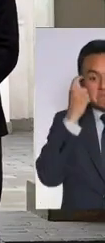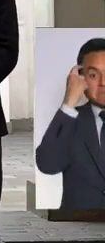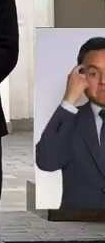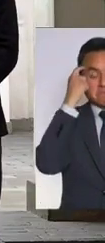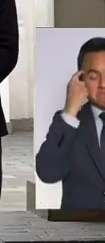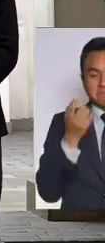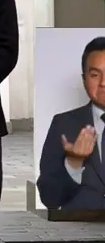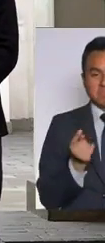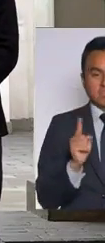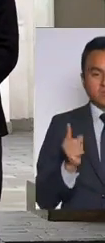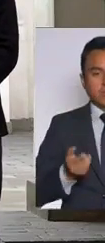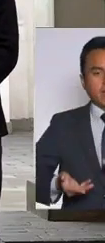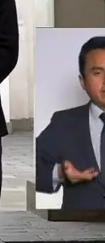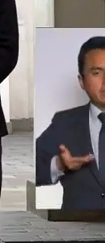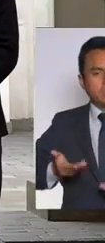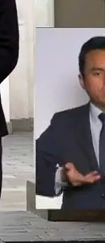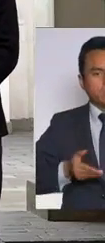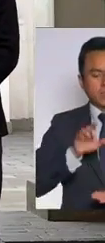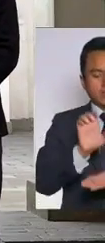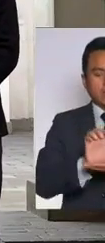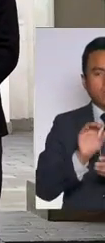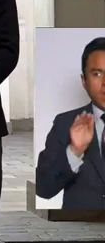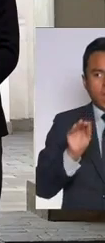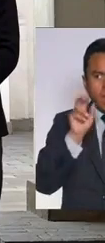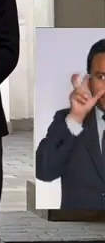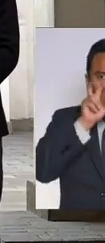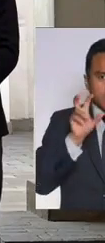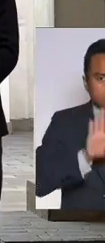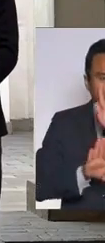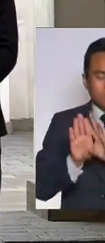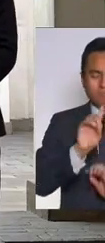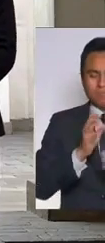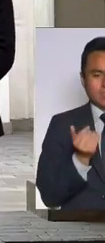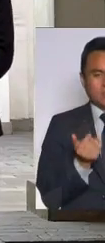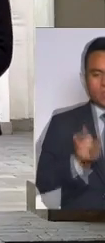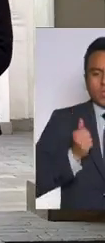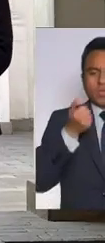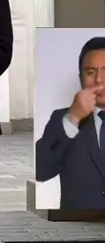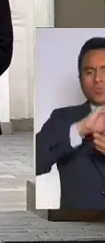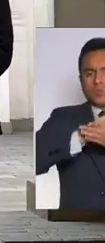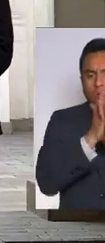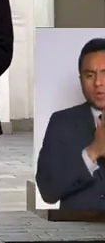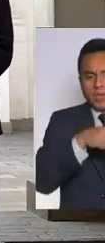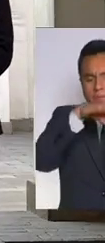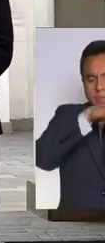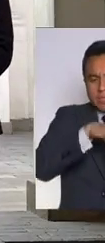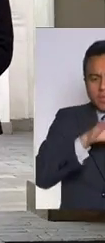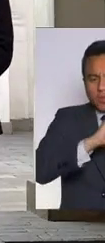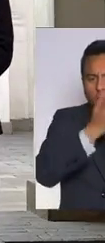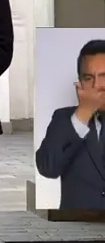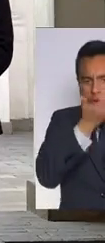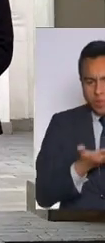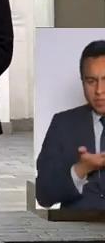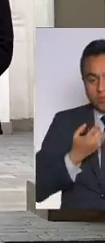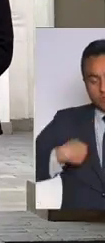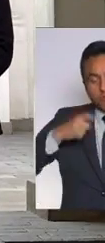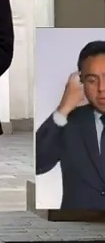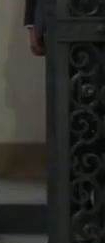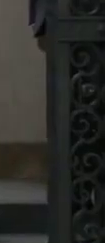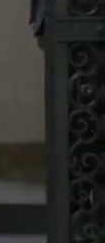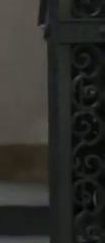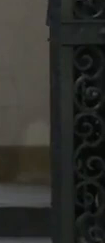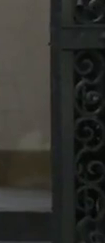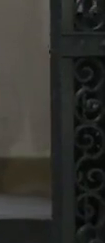humanos. Y esa constante vulneración además no solo tiene que ver con lo que ha ocurrido hoy con este joven, también, ¿no es cierto?, con